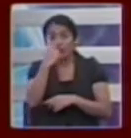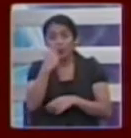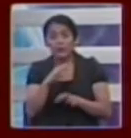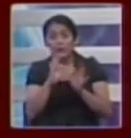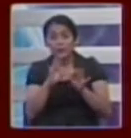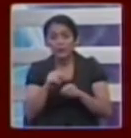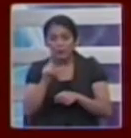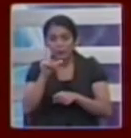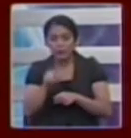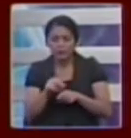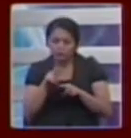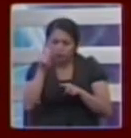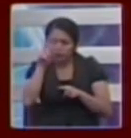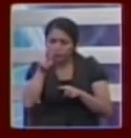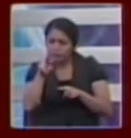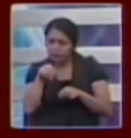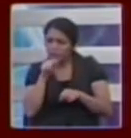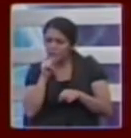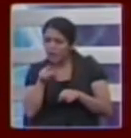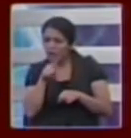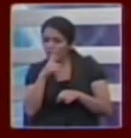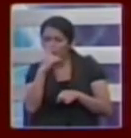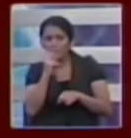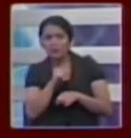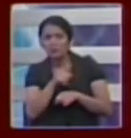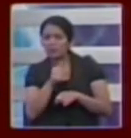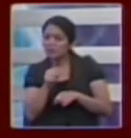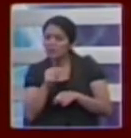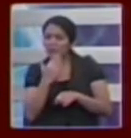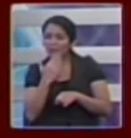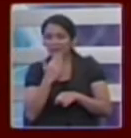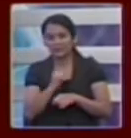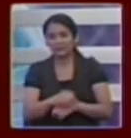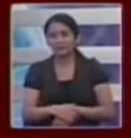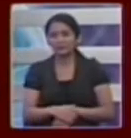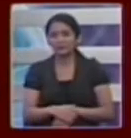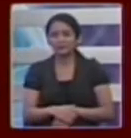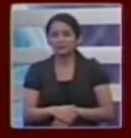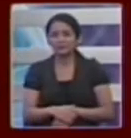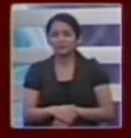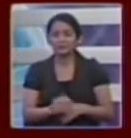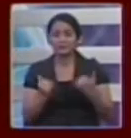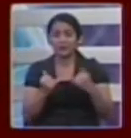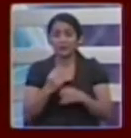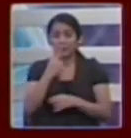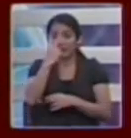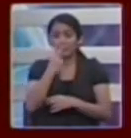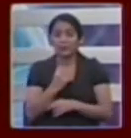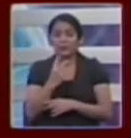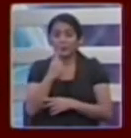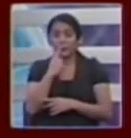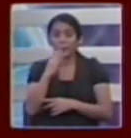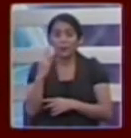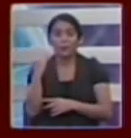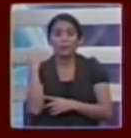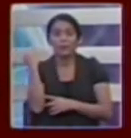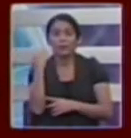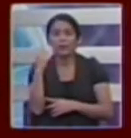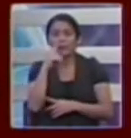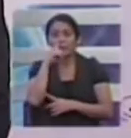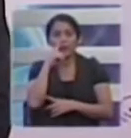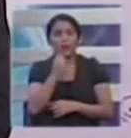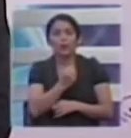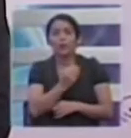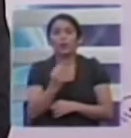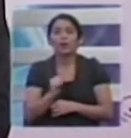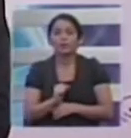referencia de a qué tipo de establecimiento va a llegar, ¿verdad? ¿Y con cuánto personal cuenta Hotel Oro Verde de Cuenca? Nosotros tenemos